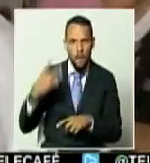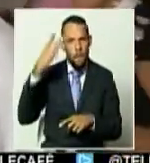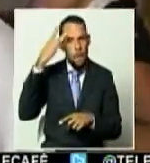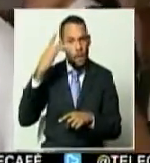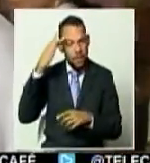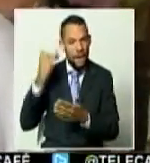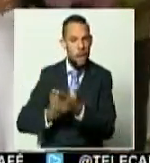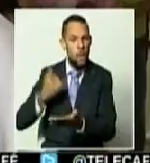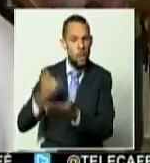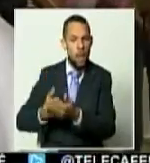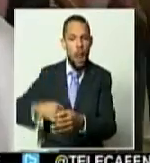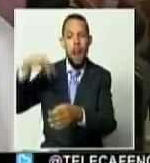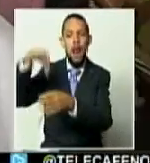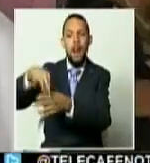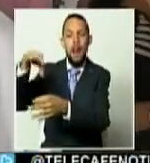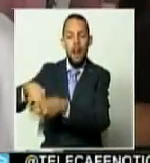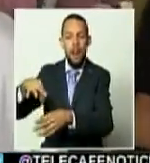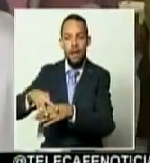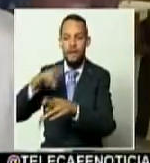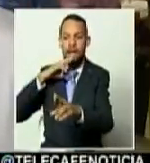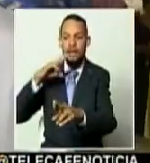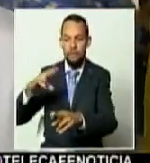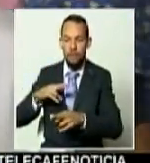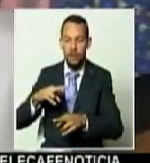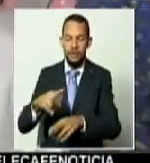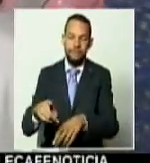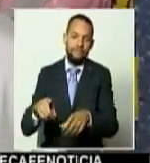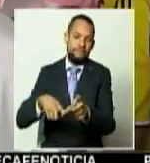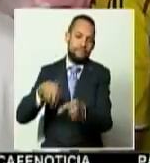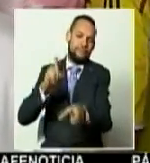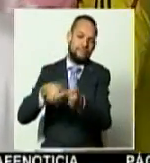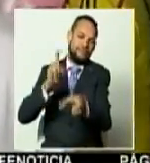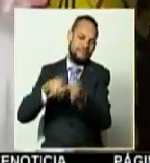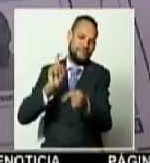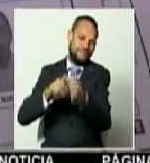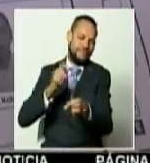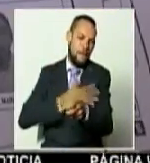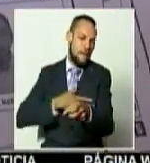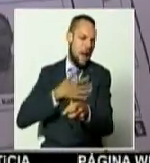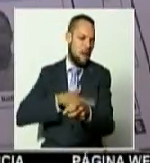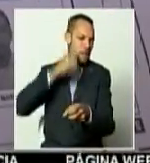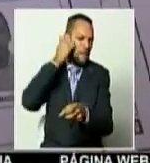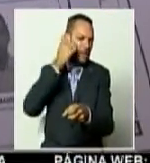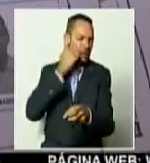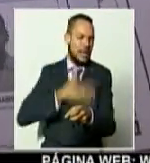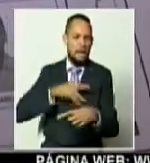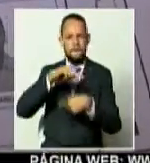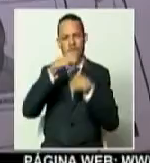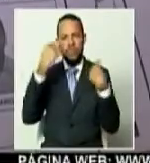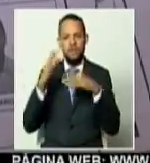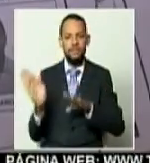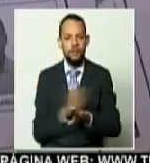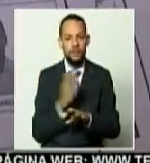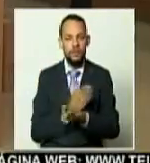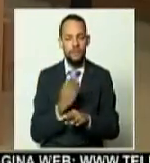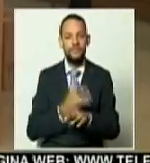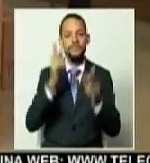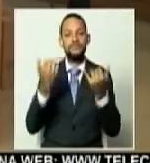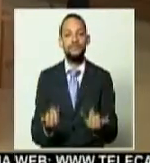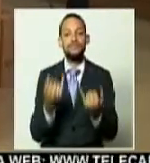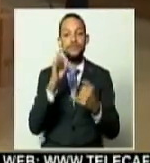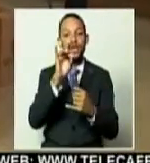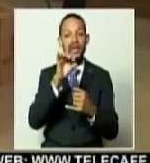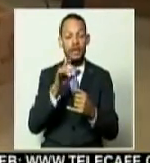se está dando, de acuerdo a los resultados, va a haber un retiro colectivo de magisterio. Fueron 15 candidatos que buscaban llegar a ocupar